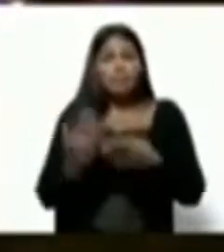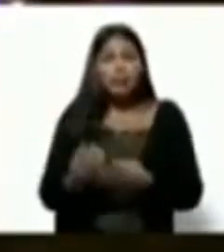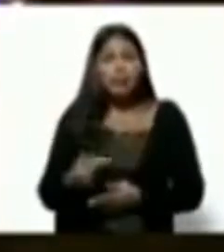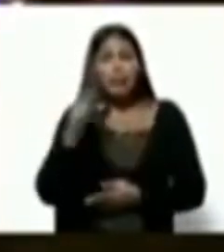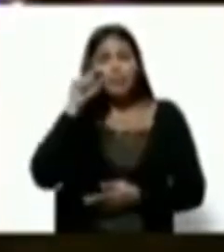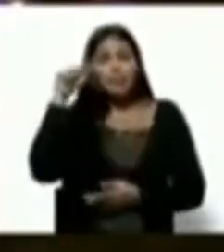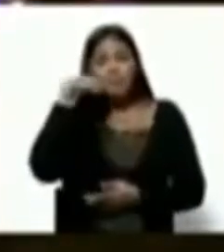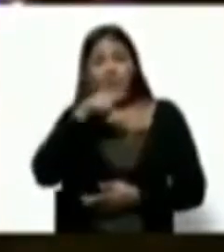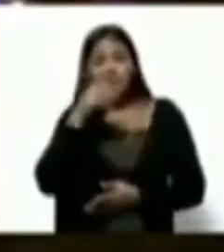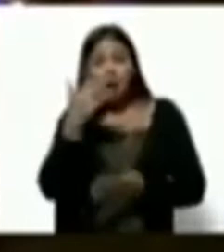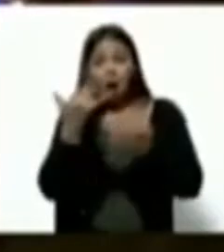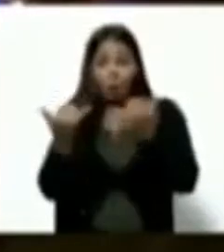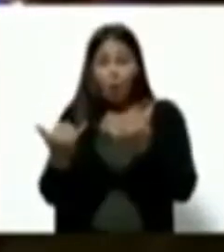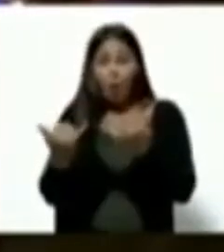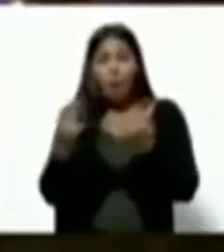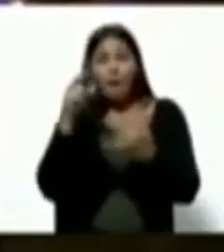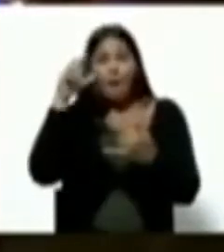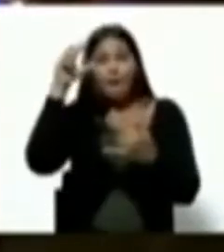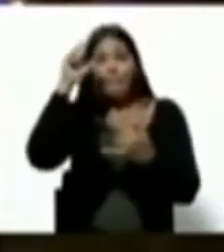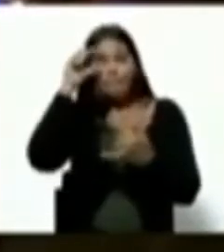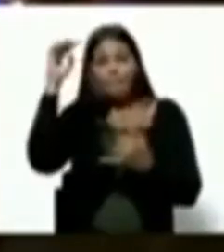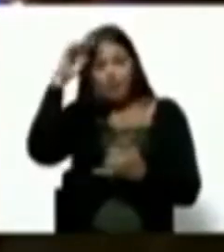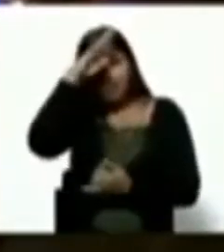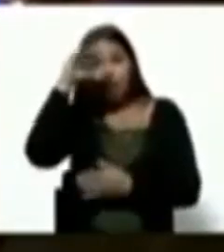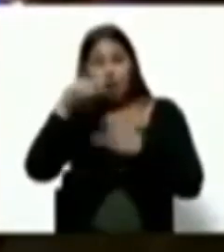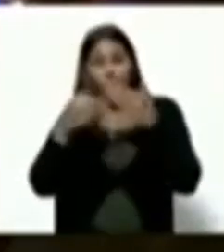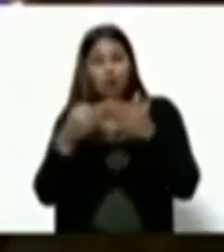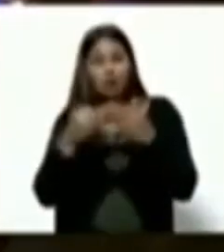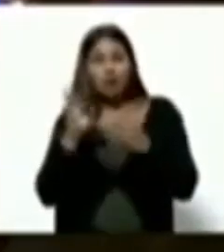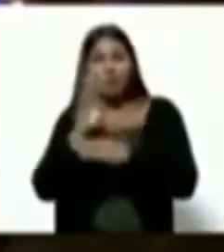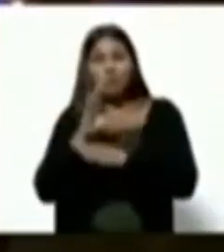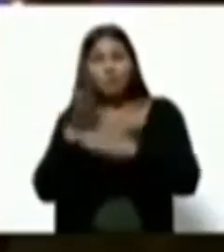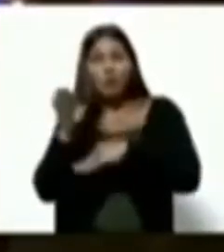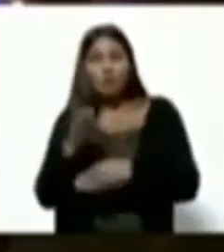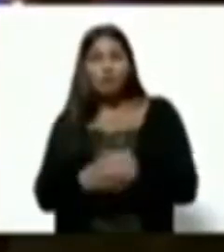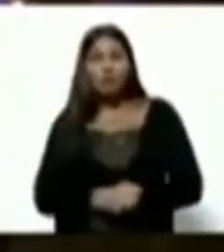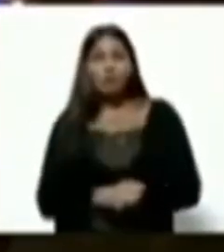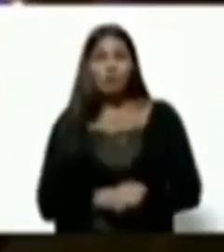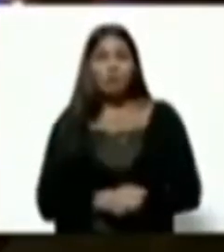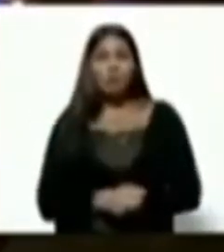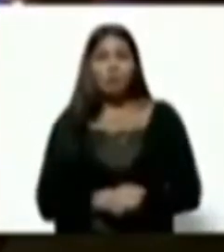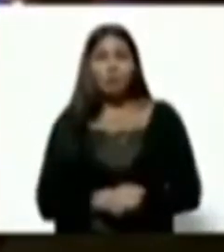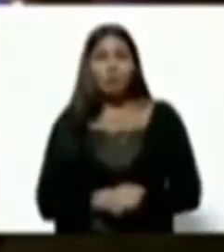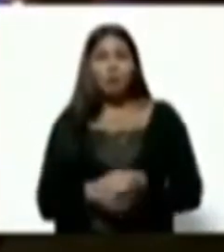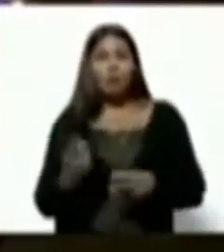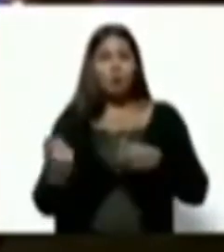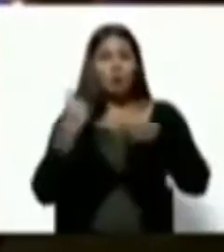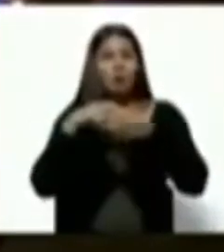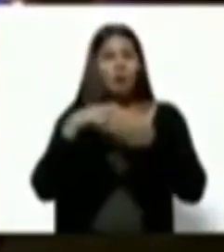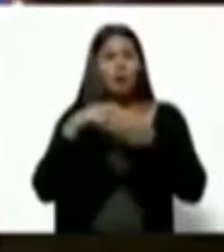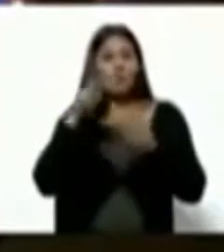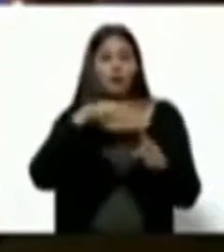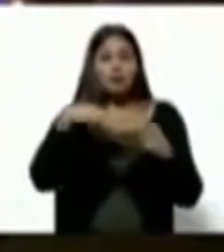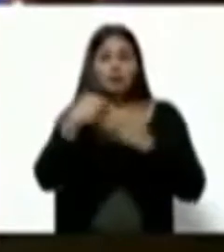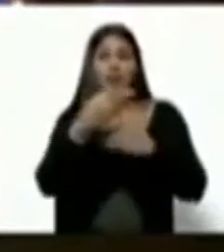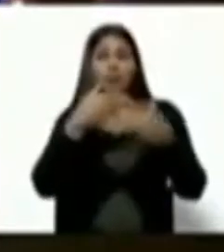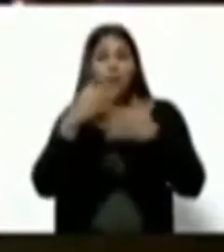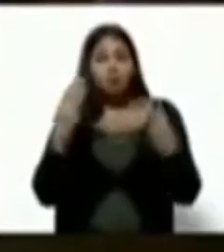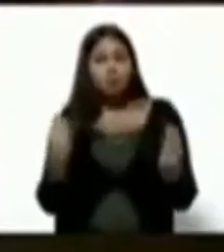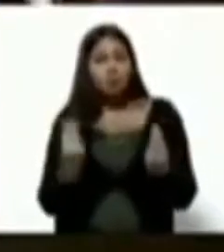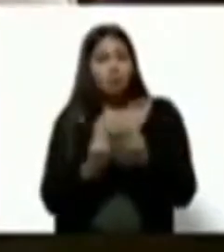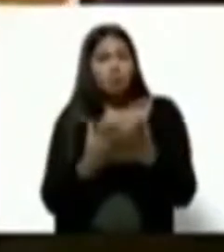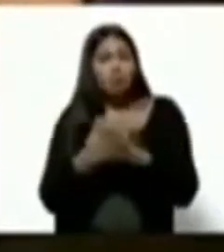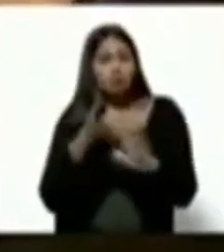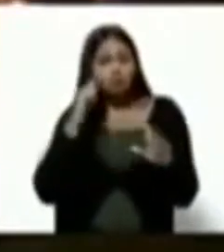asuma la presidencia de Colombia. Es por esto que nos vamos de inmediato con Hernando Calvo Ospina, que se une a 360 y comparte con nosotros